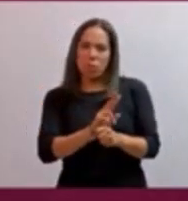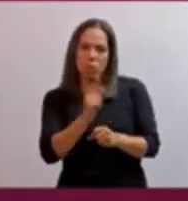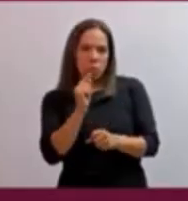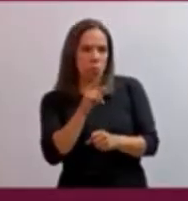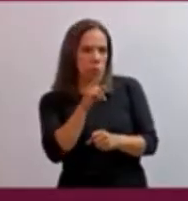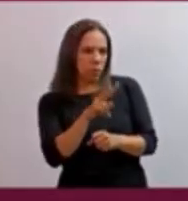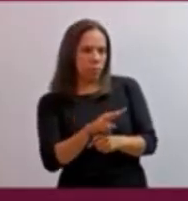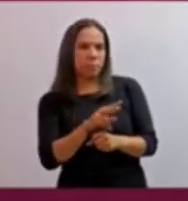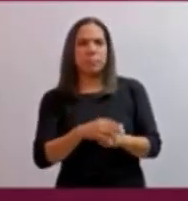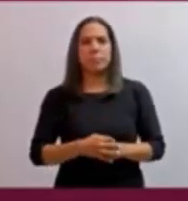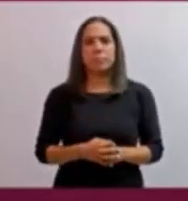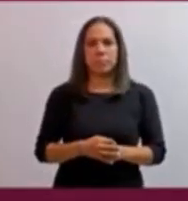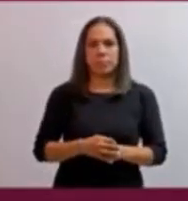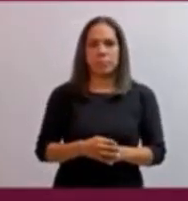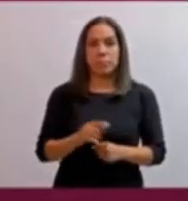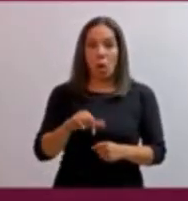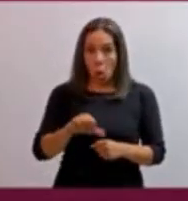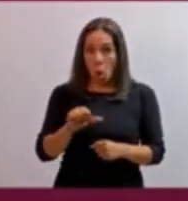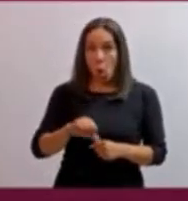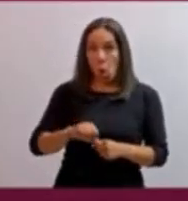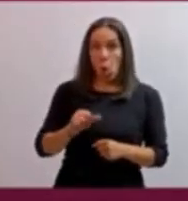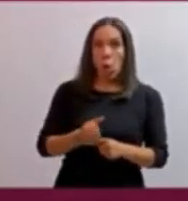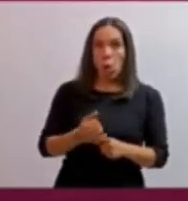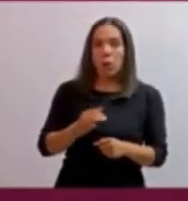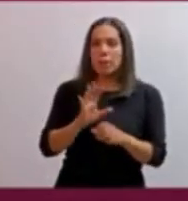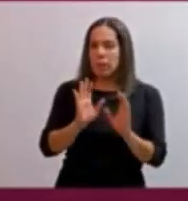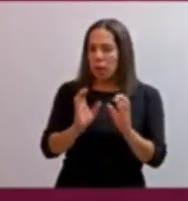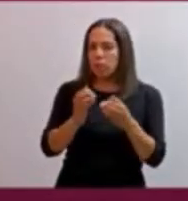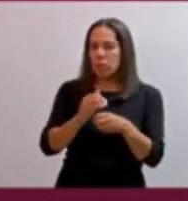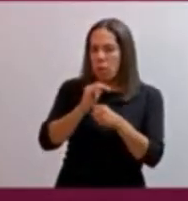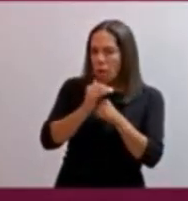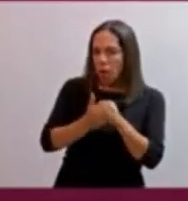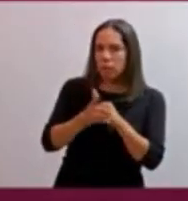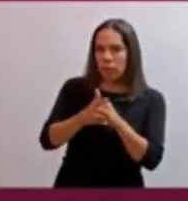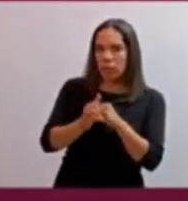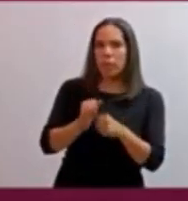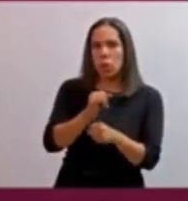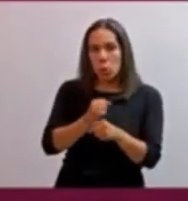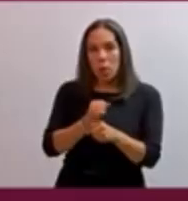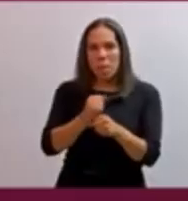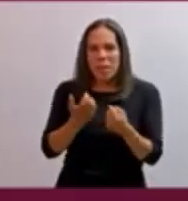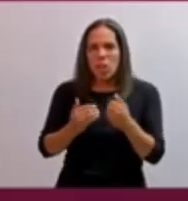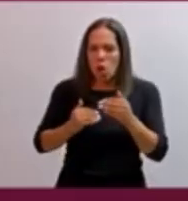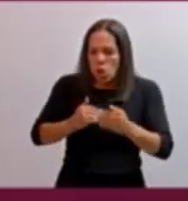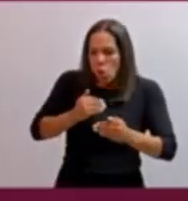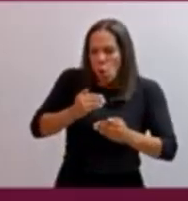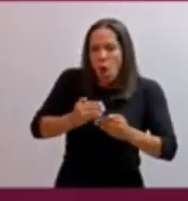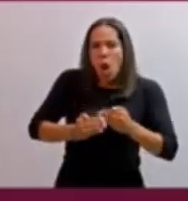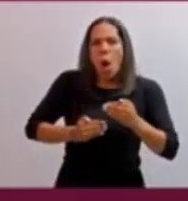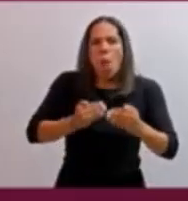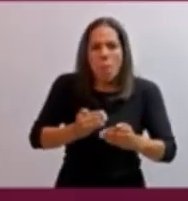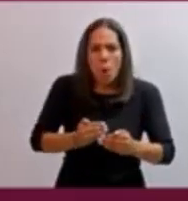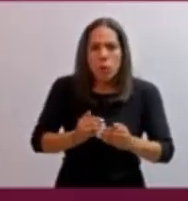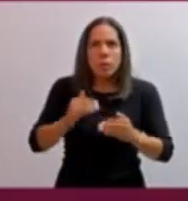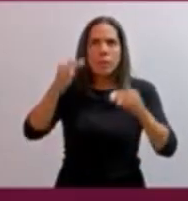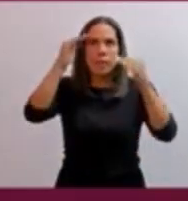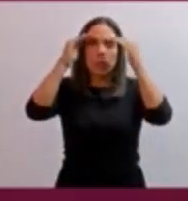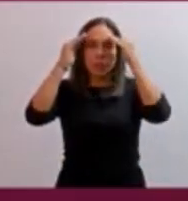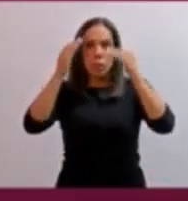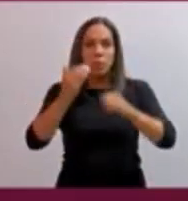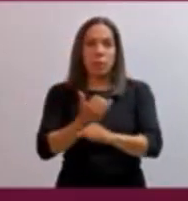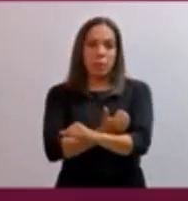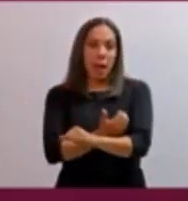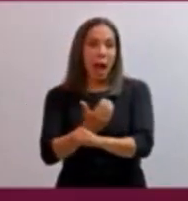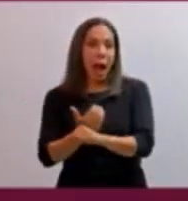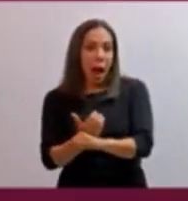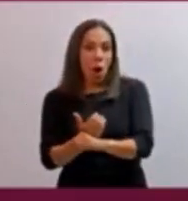técnico-pedagógica. Actualmente, está concluyendo una investigación acerca de los procesos reflexivos sobre la práctica y el acompañamiento